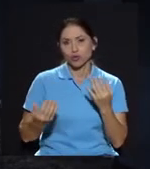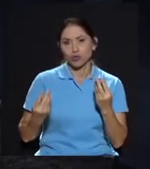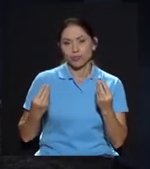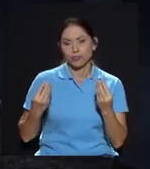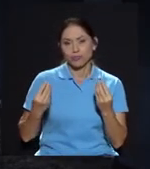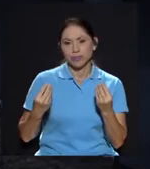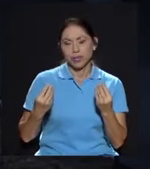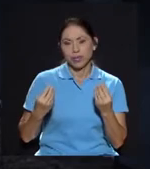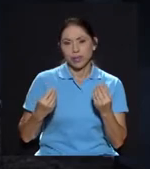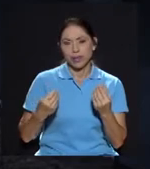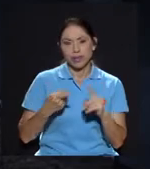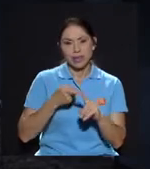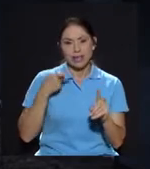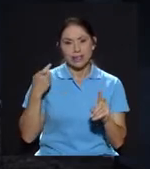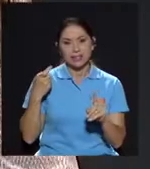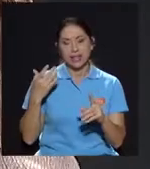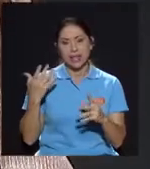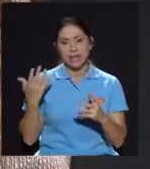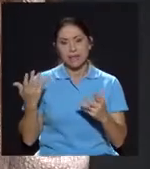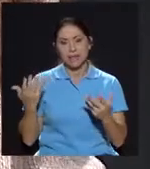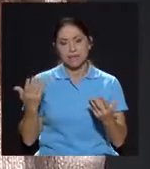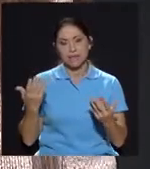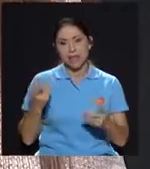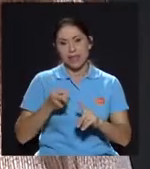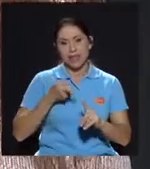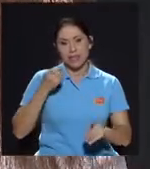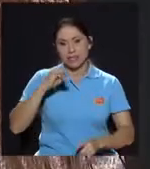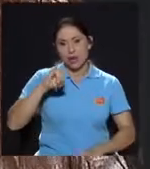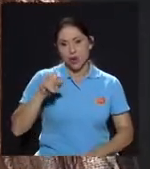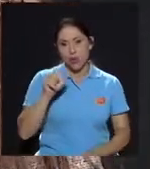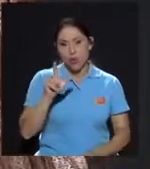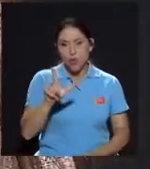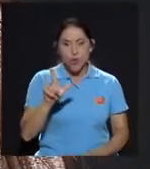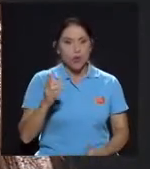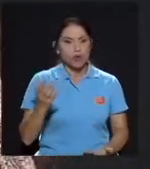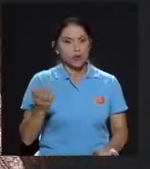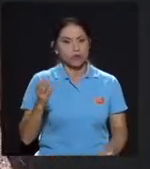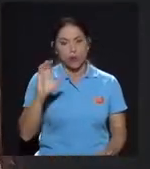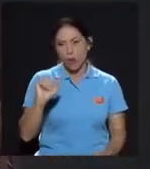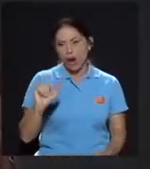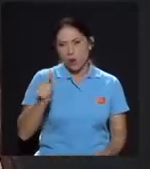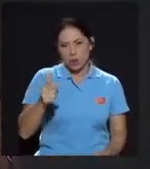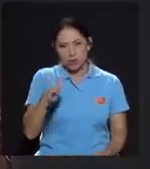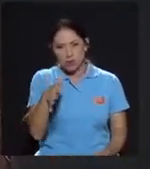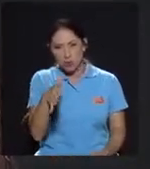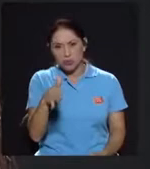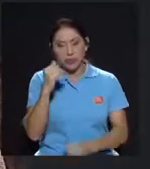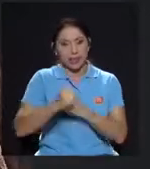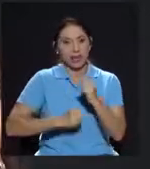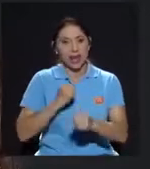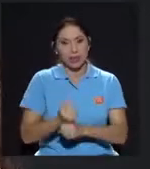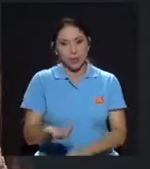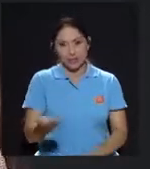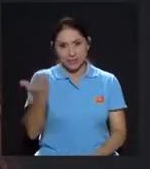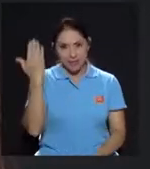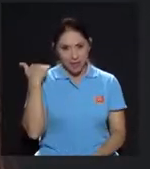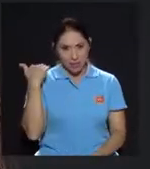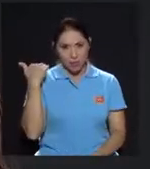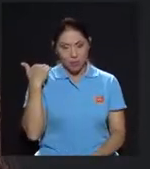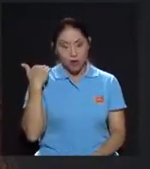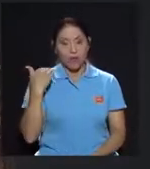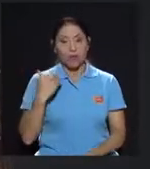desde tal vez desde julio o agosto del año pasado cuando salió la posibilidad